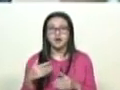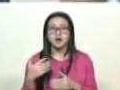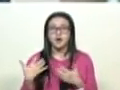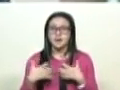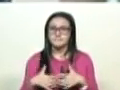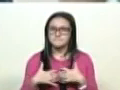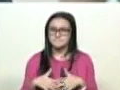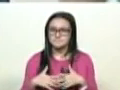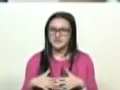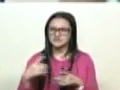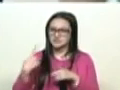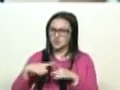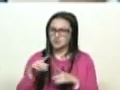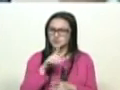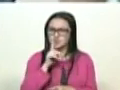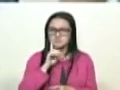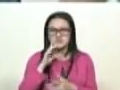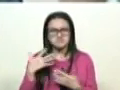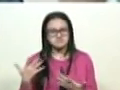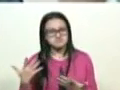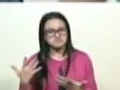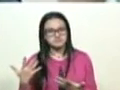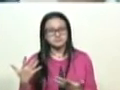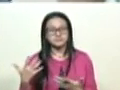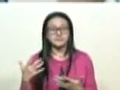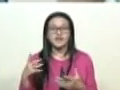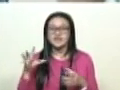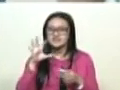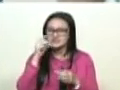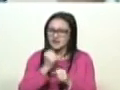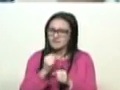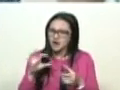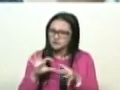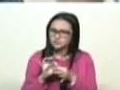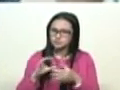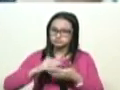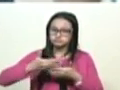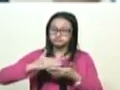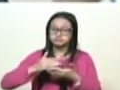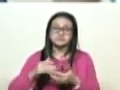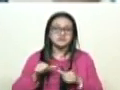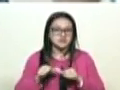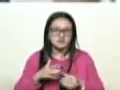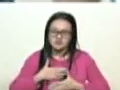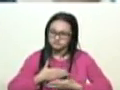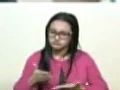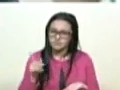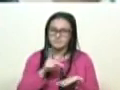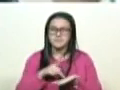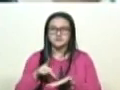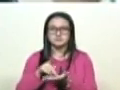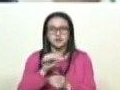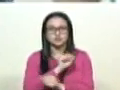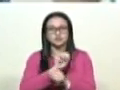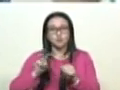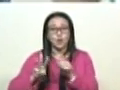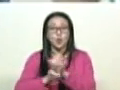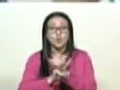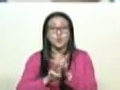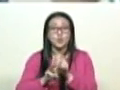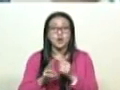Yotsu, que históricamente ha trabajado con Venezuela y las canaimitas, está dispuesta a participar en la elaboración de software para las